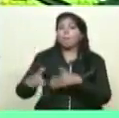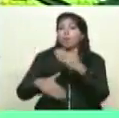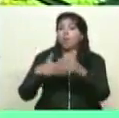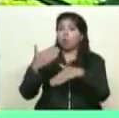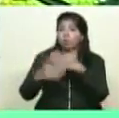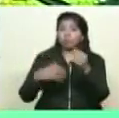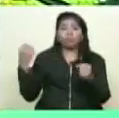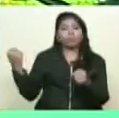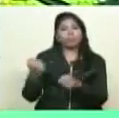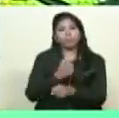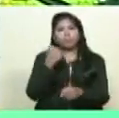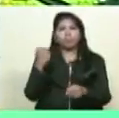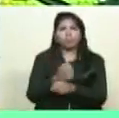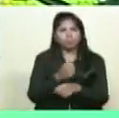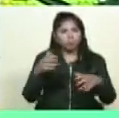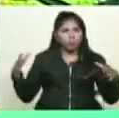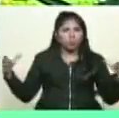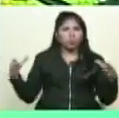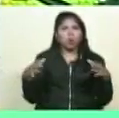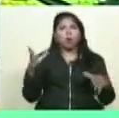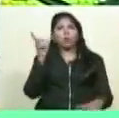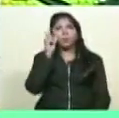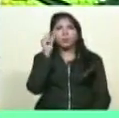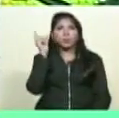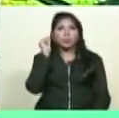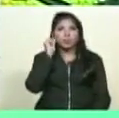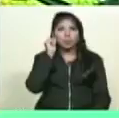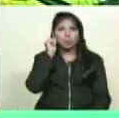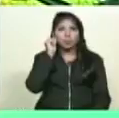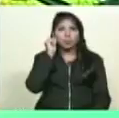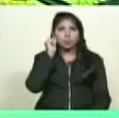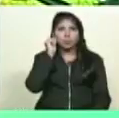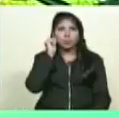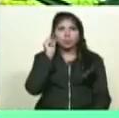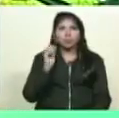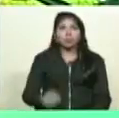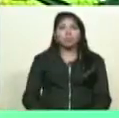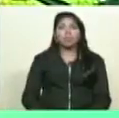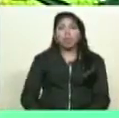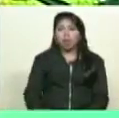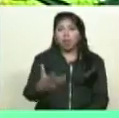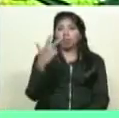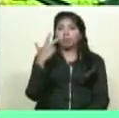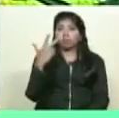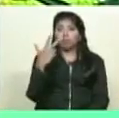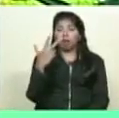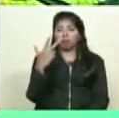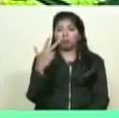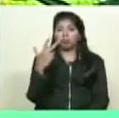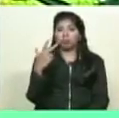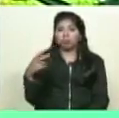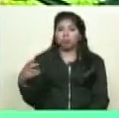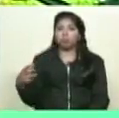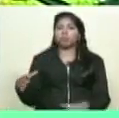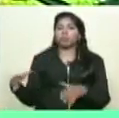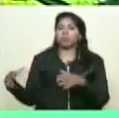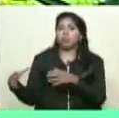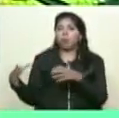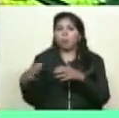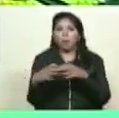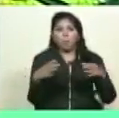de trabajadores y trabajadoras de los tres motores de la gran